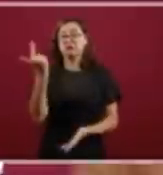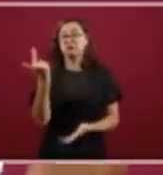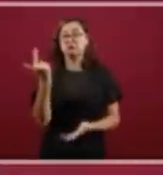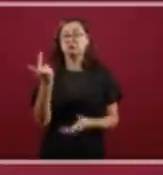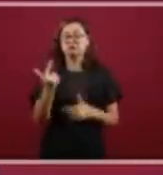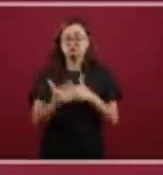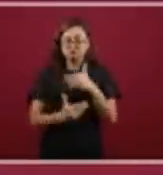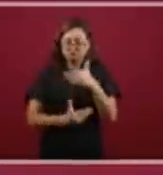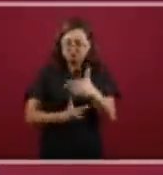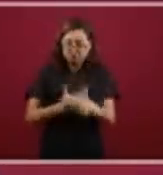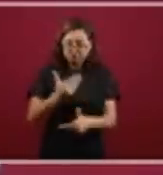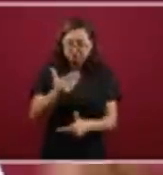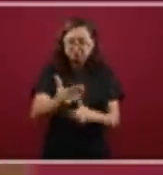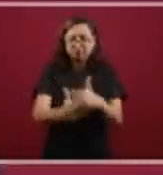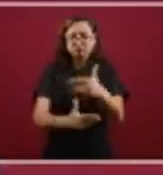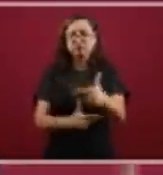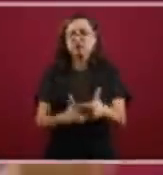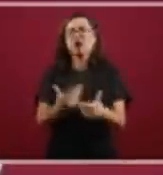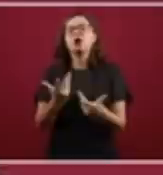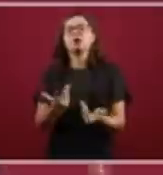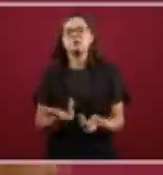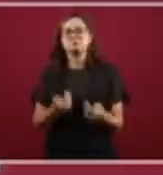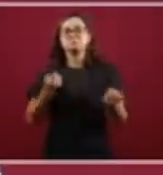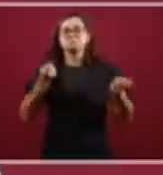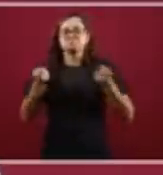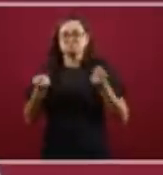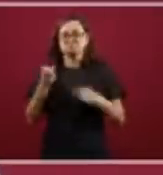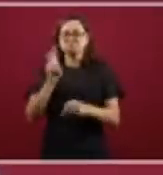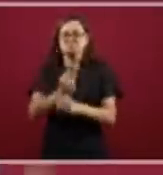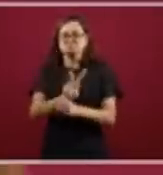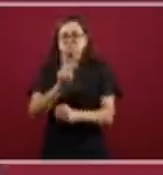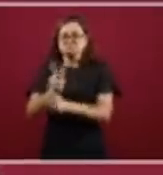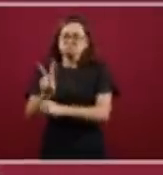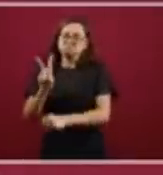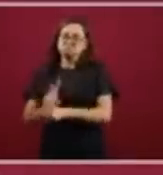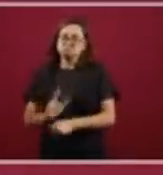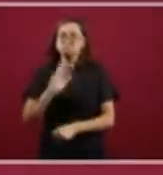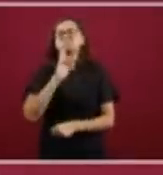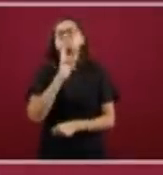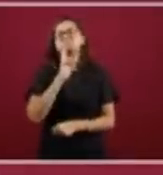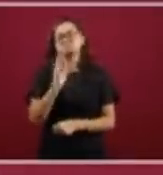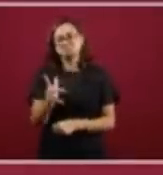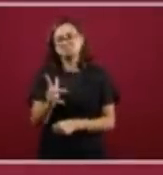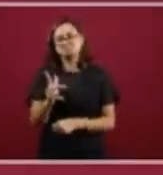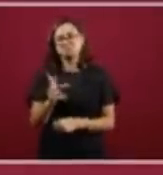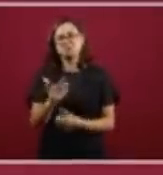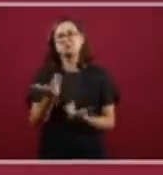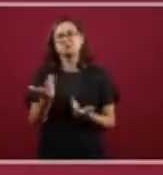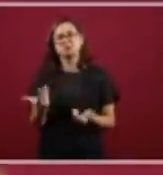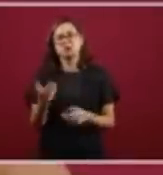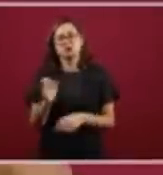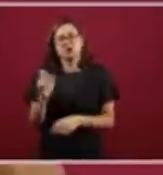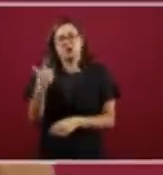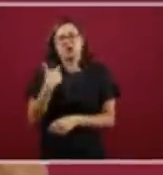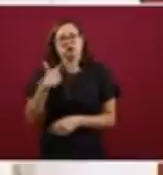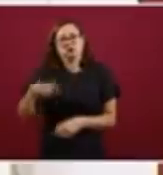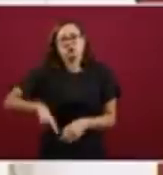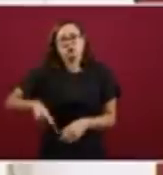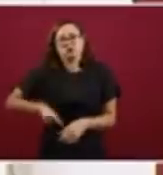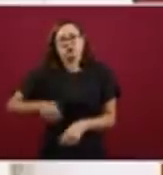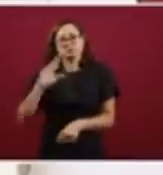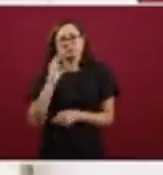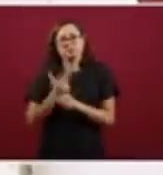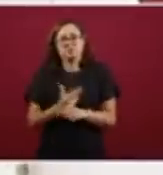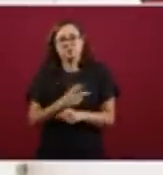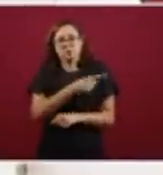dio pie a establecer controles dentro de los operativos y los pagos. Por eso el esfuerzo de